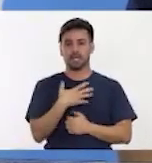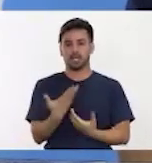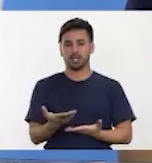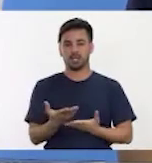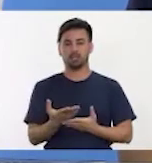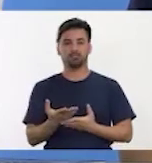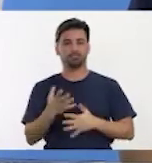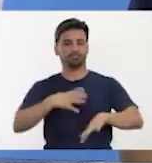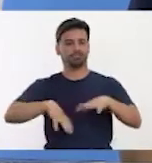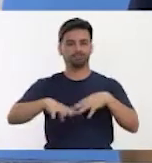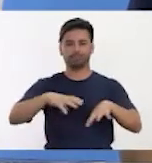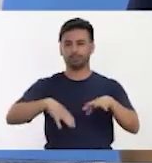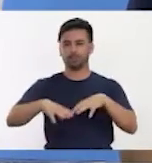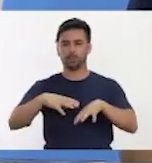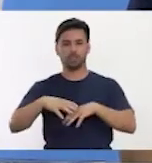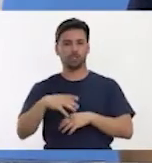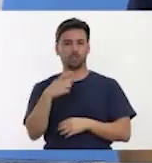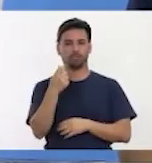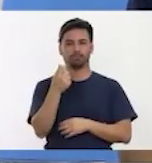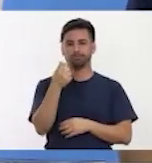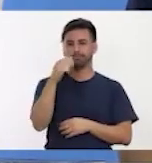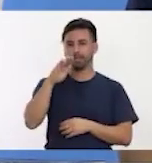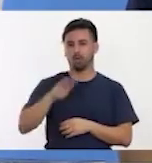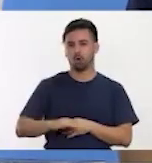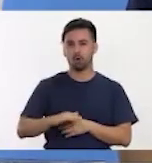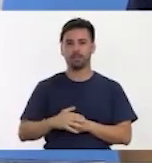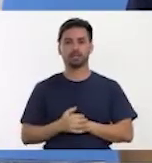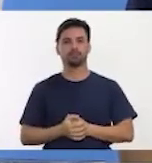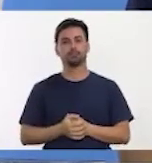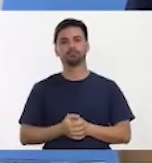crisis económica, en